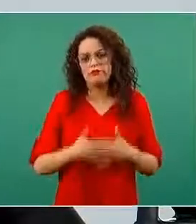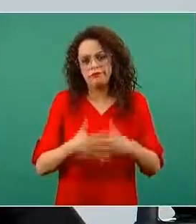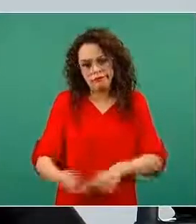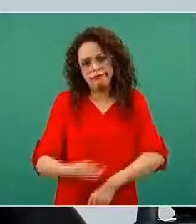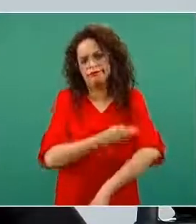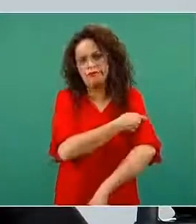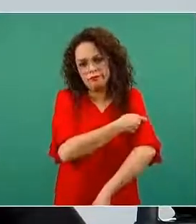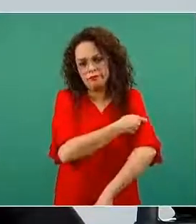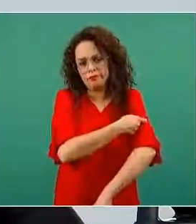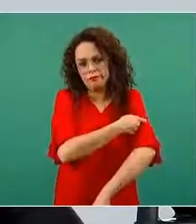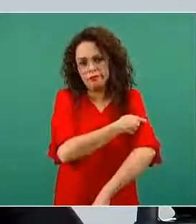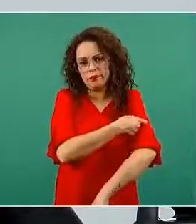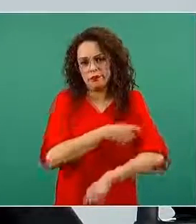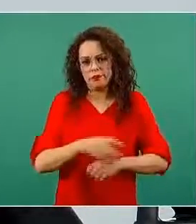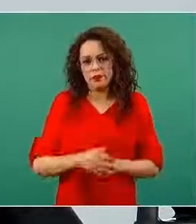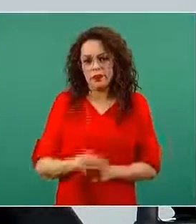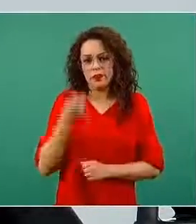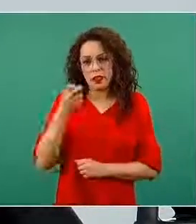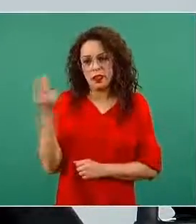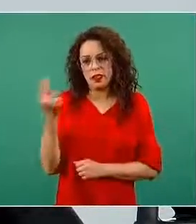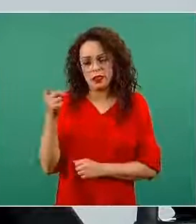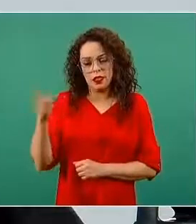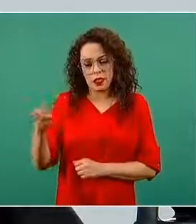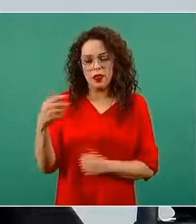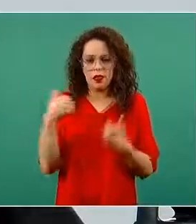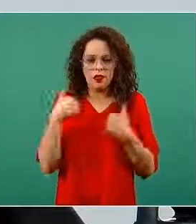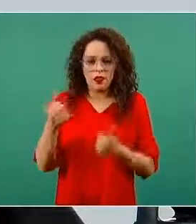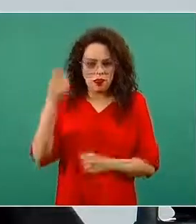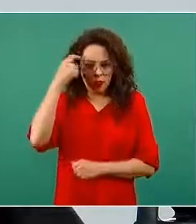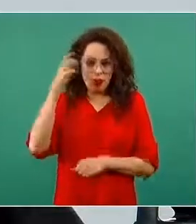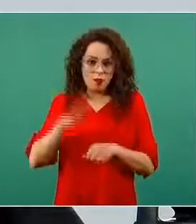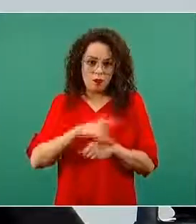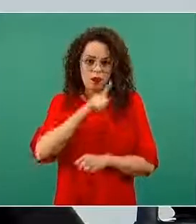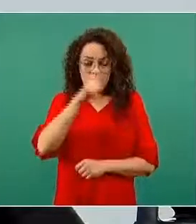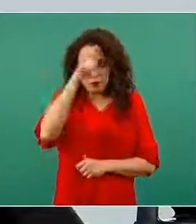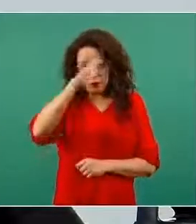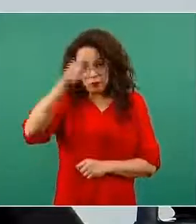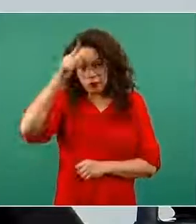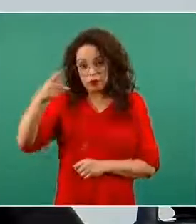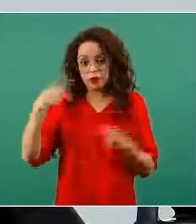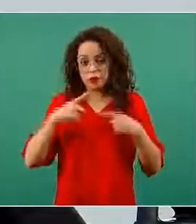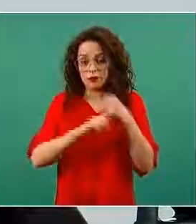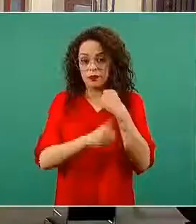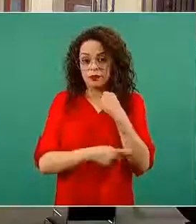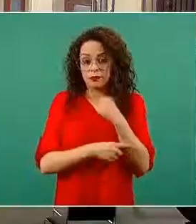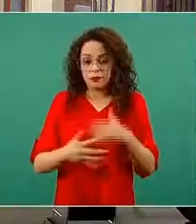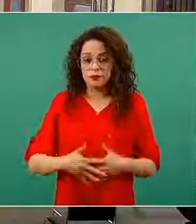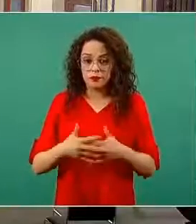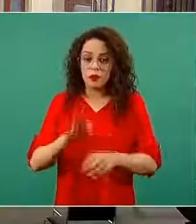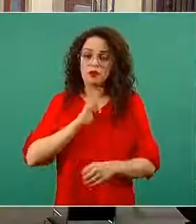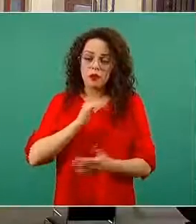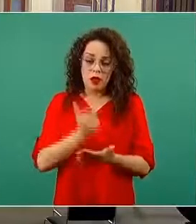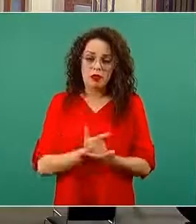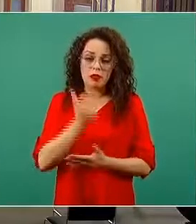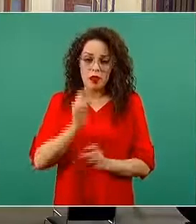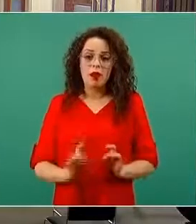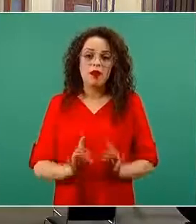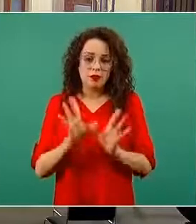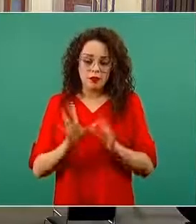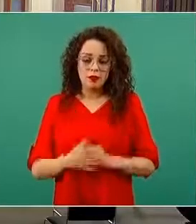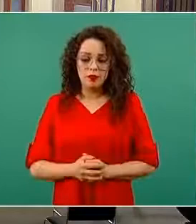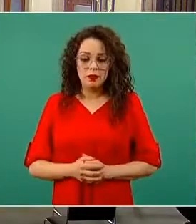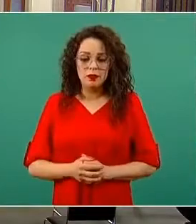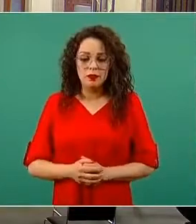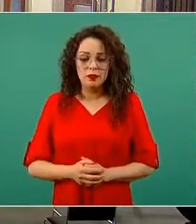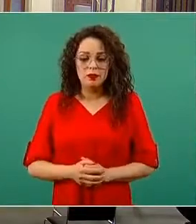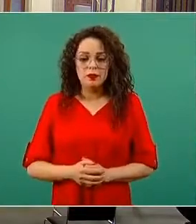prioritaria, dado los riesgos que se han identificado en la población de personas embarazadas. Muchas gracias. Más o menos, ¿en qué se basarían